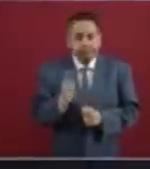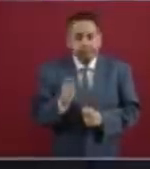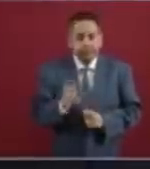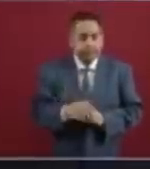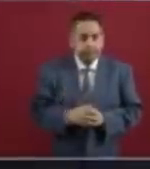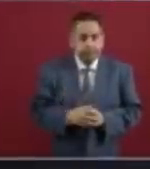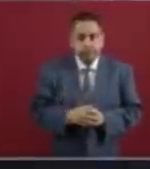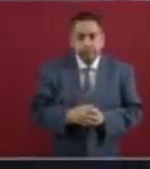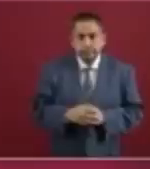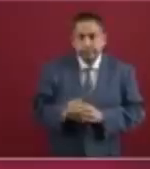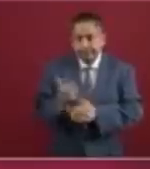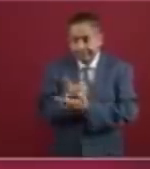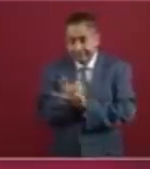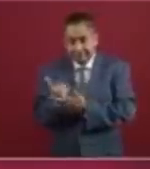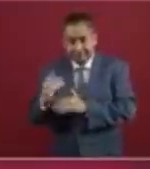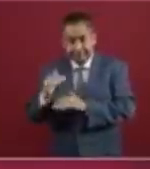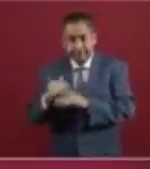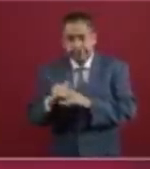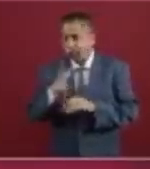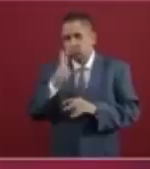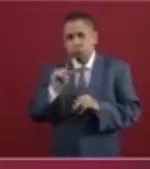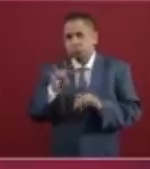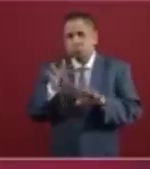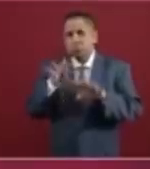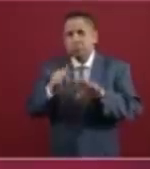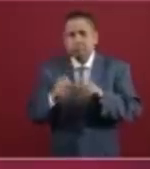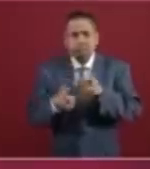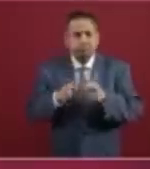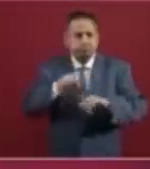el salario perdió poder de compra.